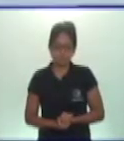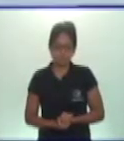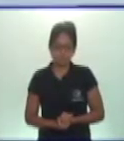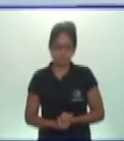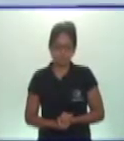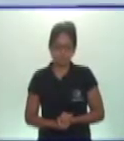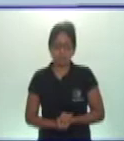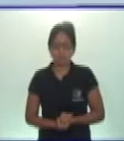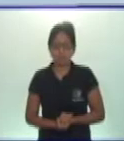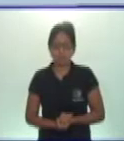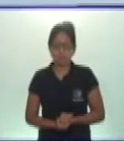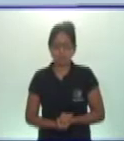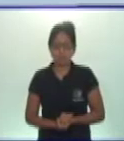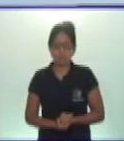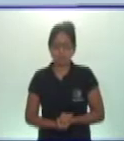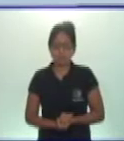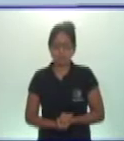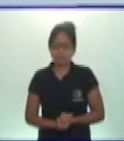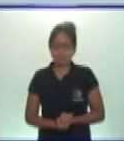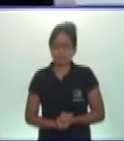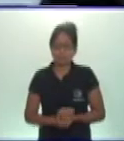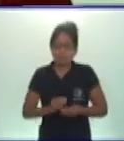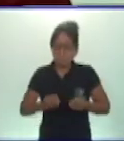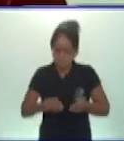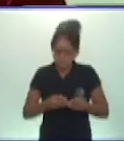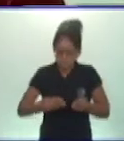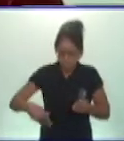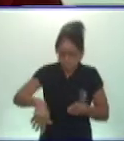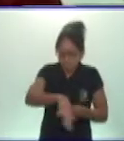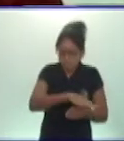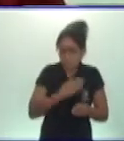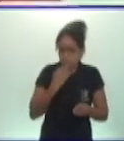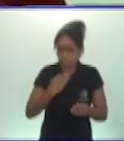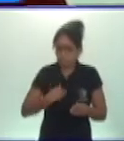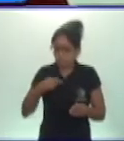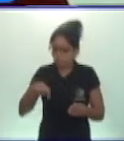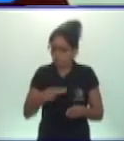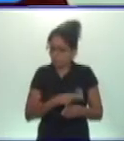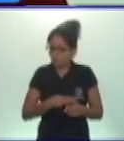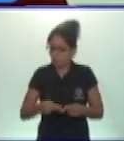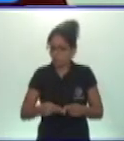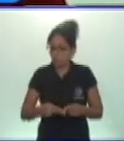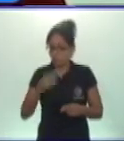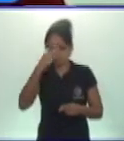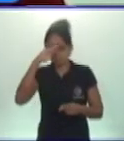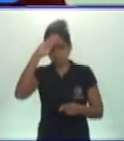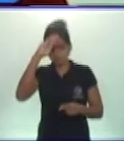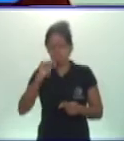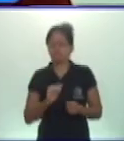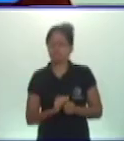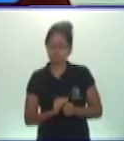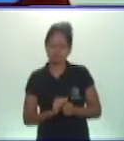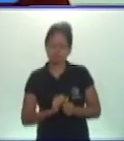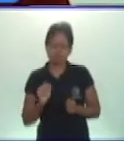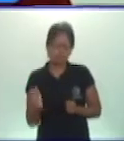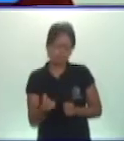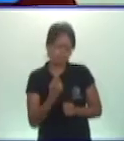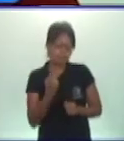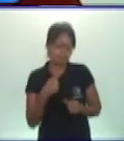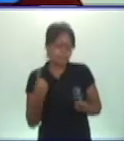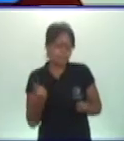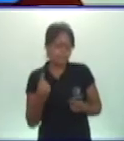Profesor, ¿cómo se inserta la bahía a la historia de Cuba? La primera referencia que hay a la bahía de La Habana es del